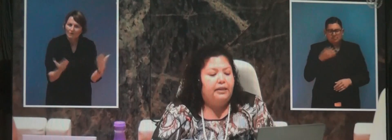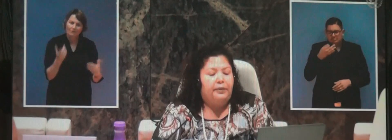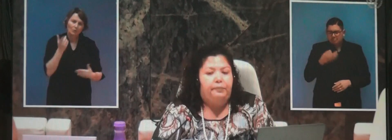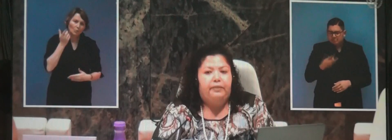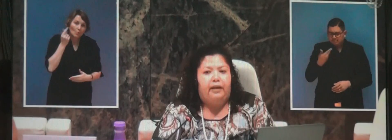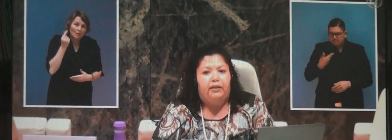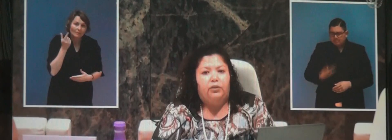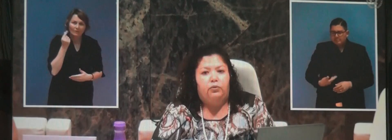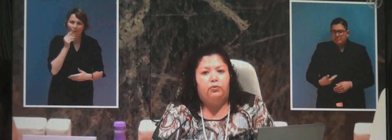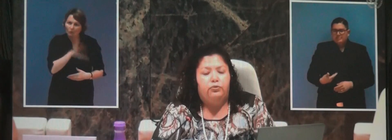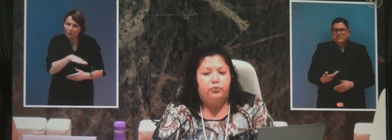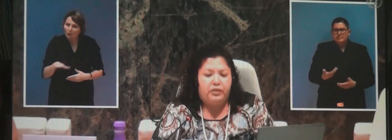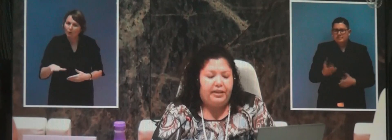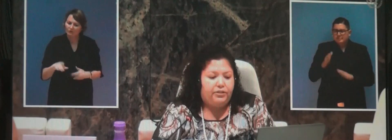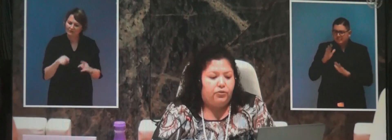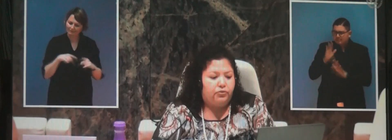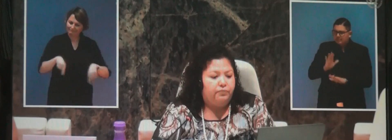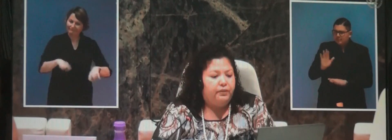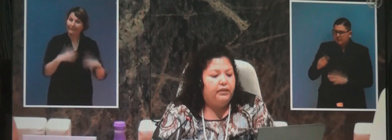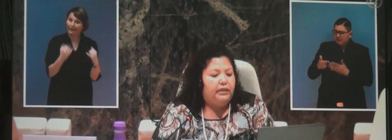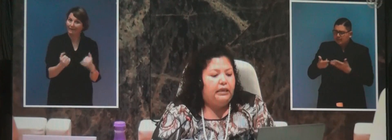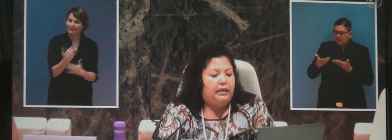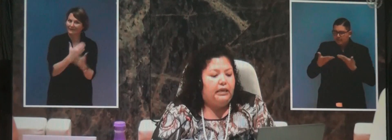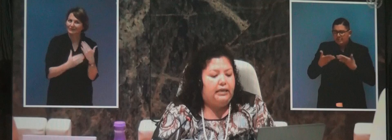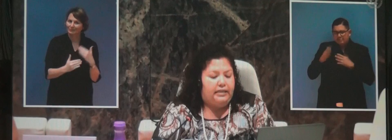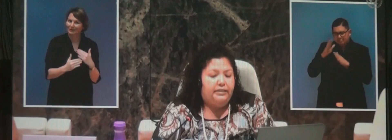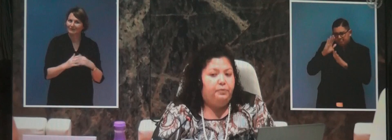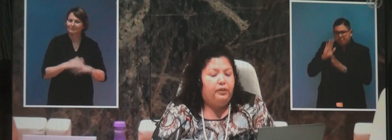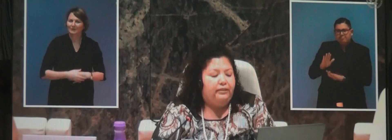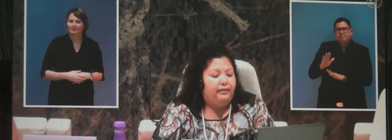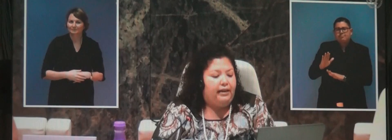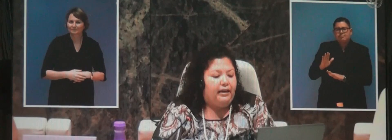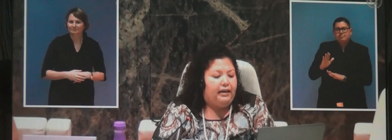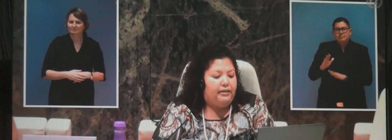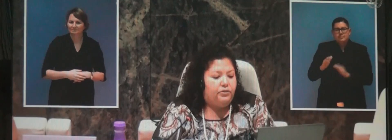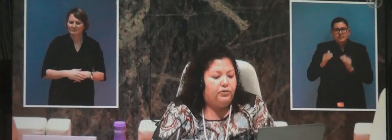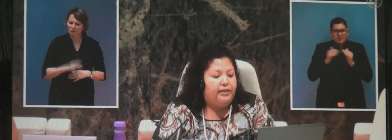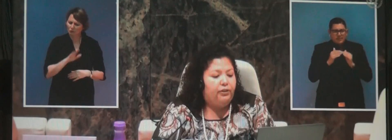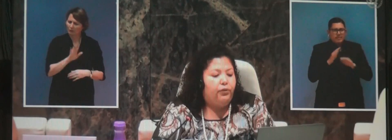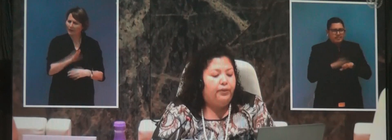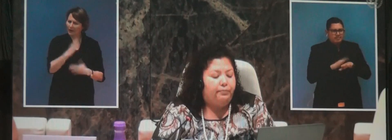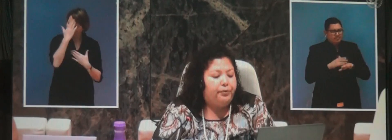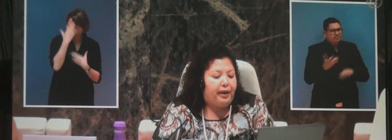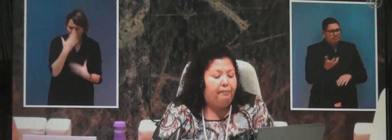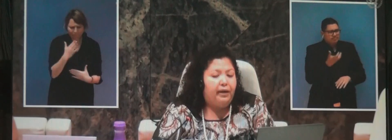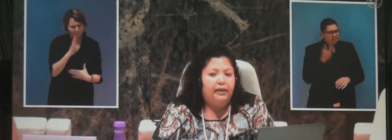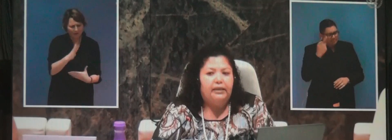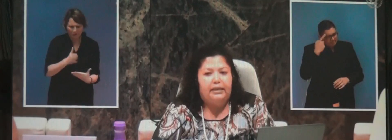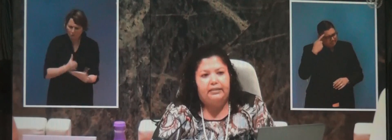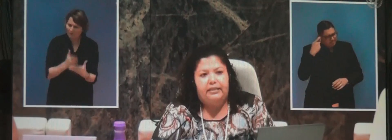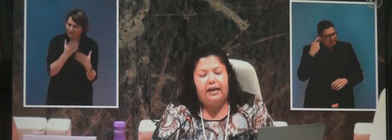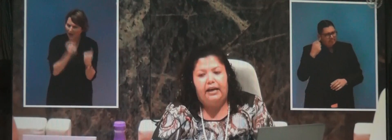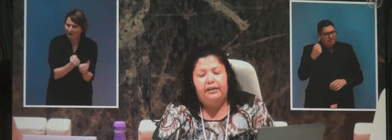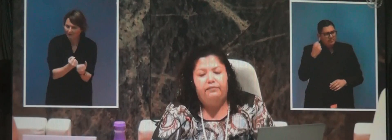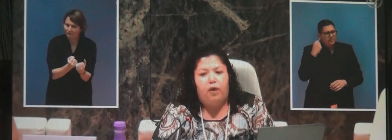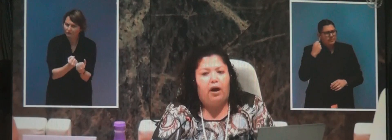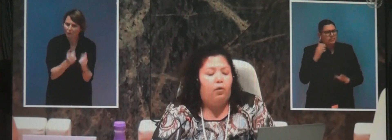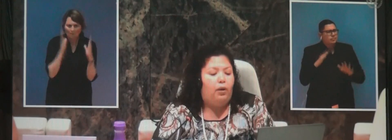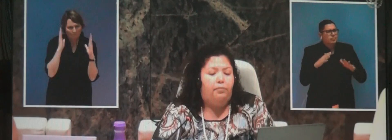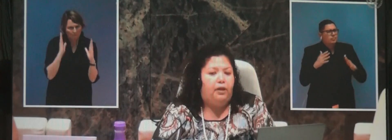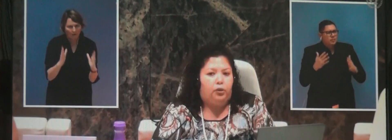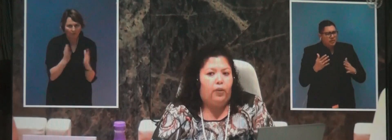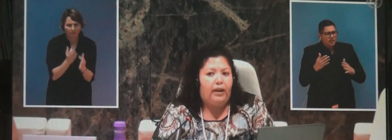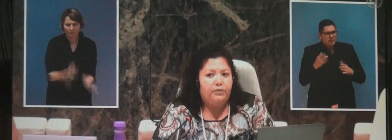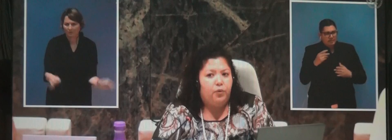dignidad, respetando sus derechos. Es importante recalcar eso, que dentro del programa, que está